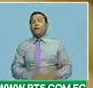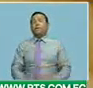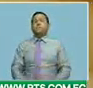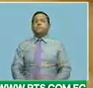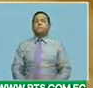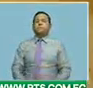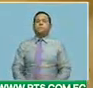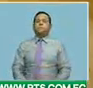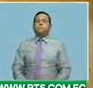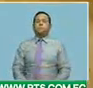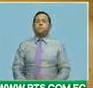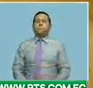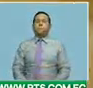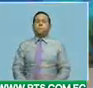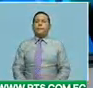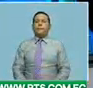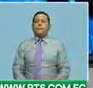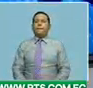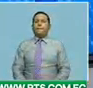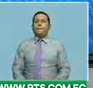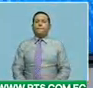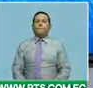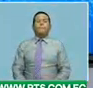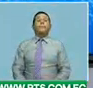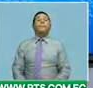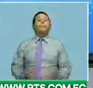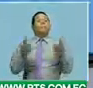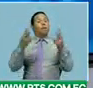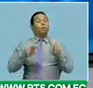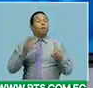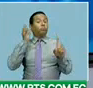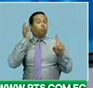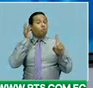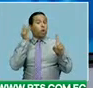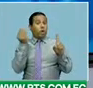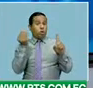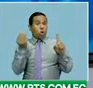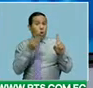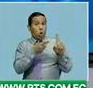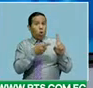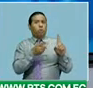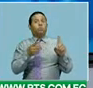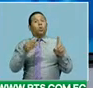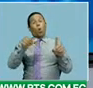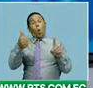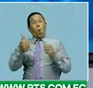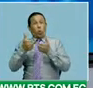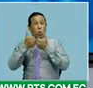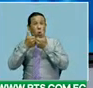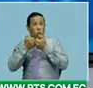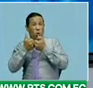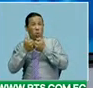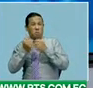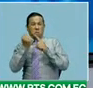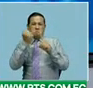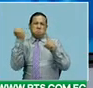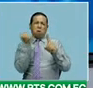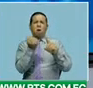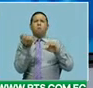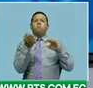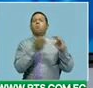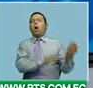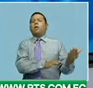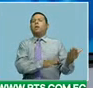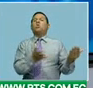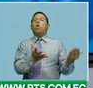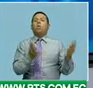Francisco Ramírez. Además, una joven fue asesinada presuntamente por su pareja sentimental en Babahoyo, provincia de Los Ríos.